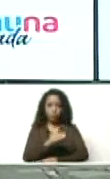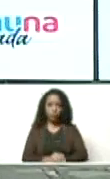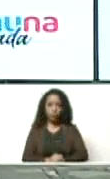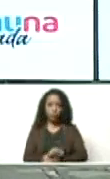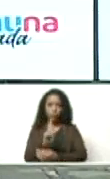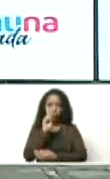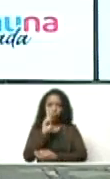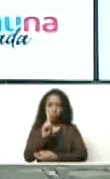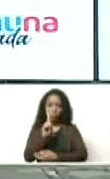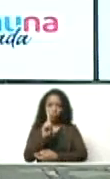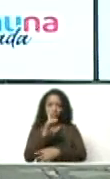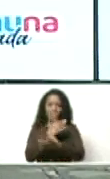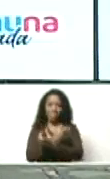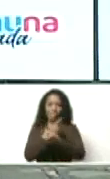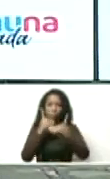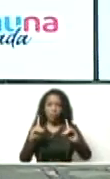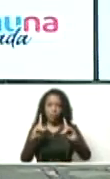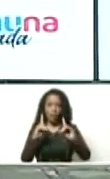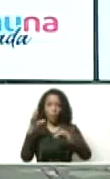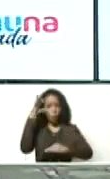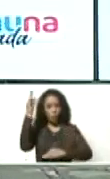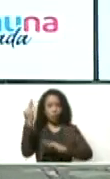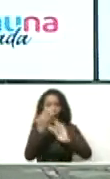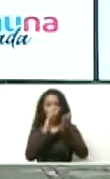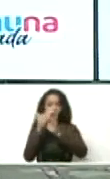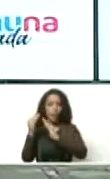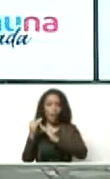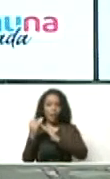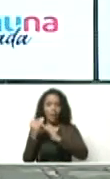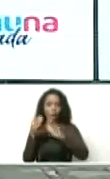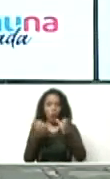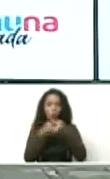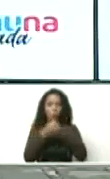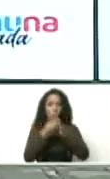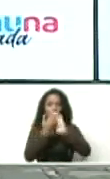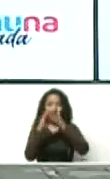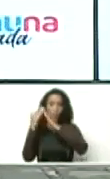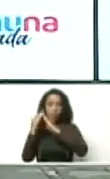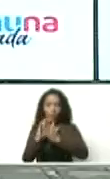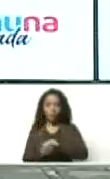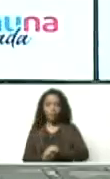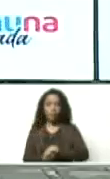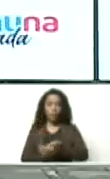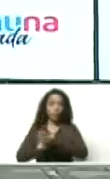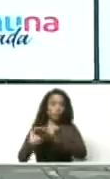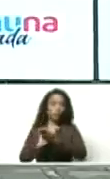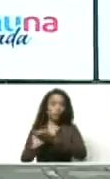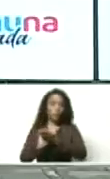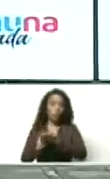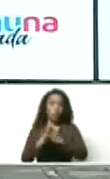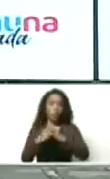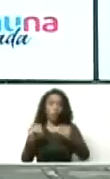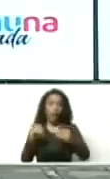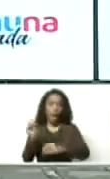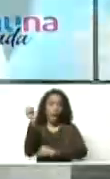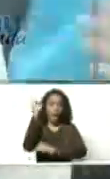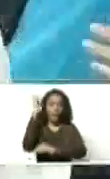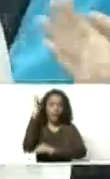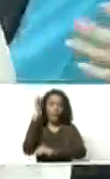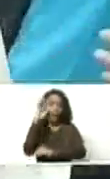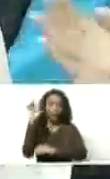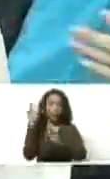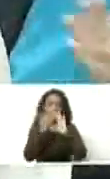Uno, democratizar los consejos comunales y las comunas. Recuperar las asambleas